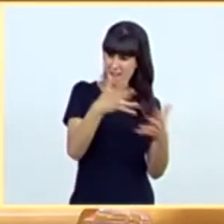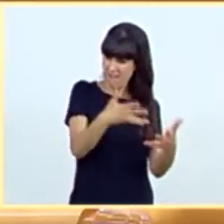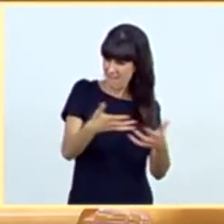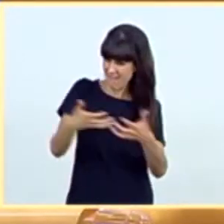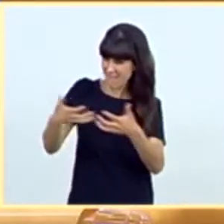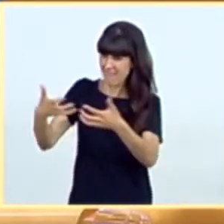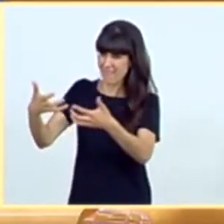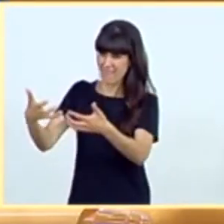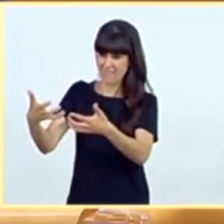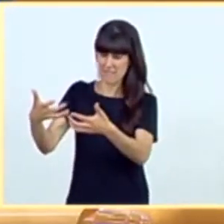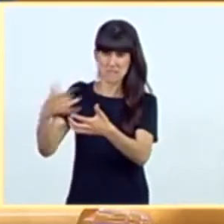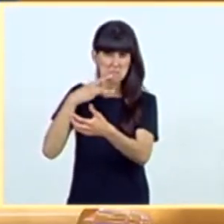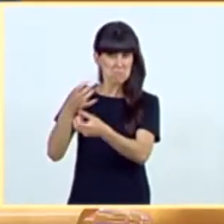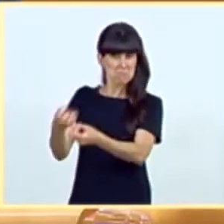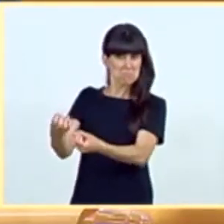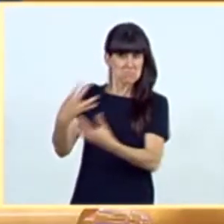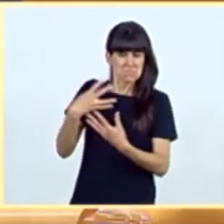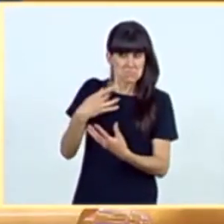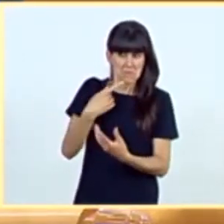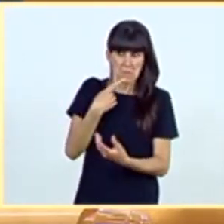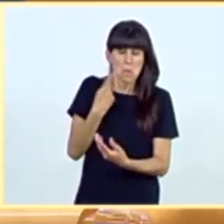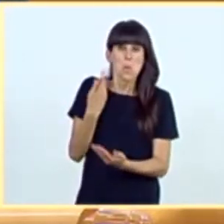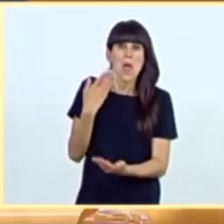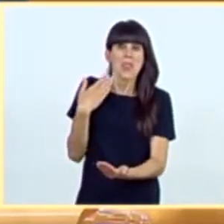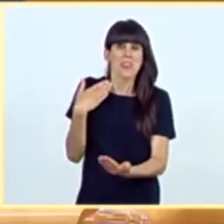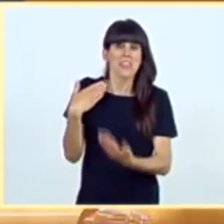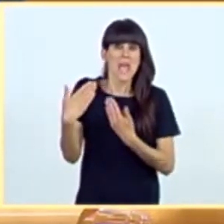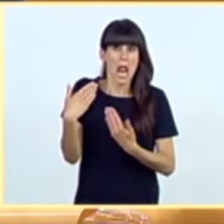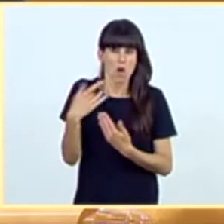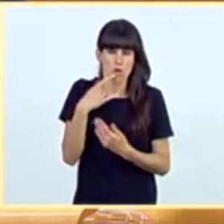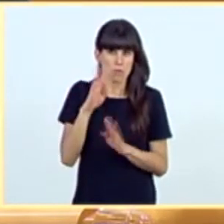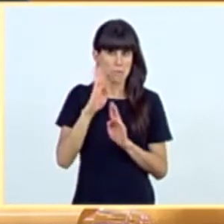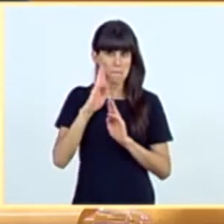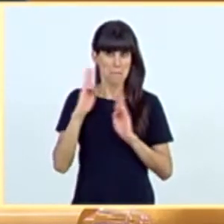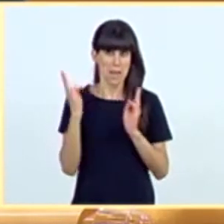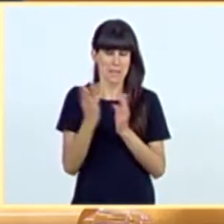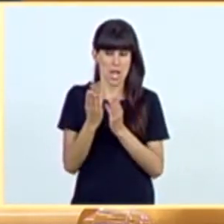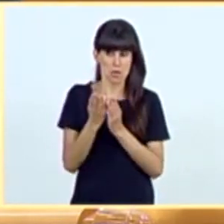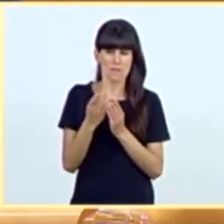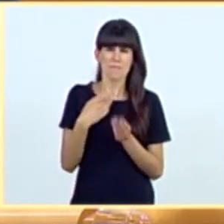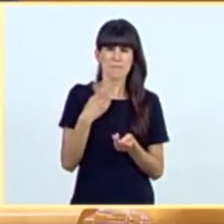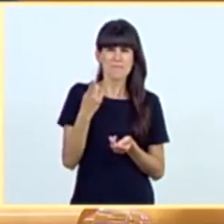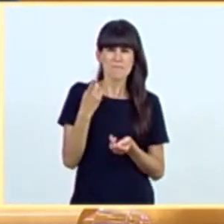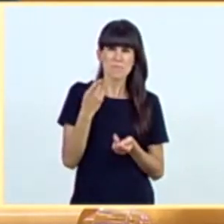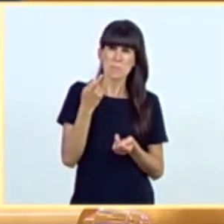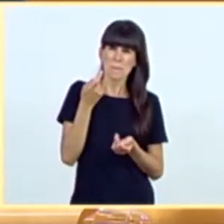porque se supone que esto es un diálogo parlamentario. Me he quedado con una